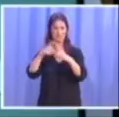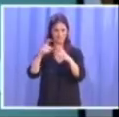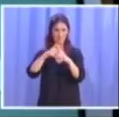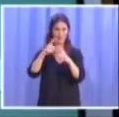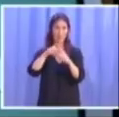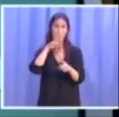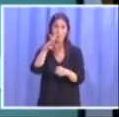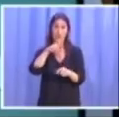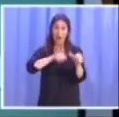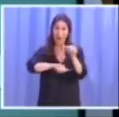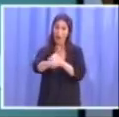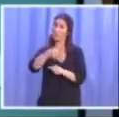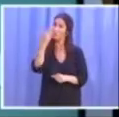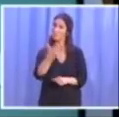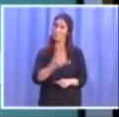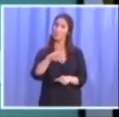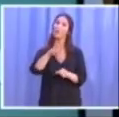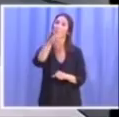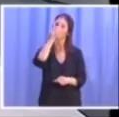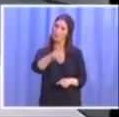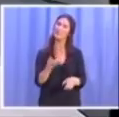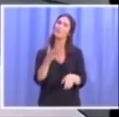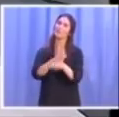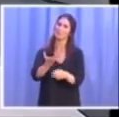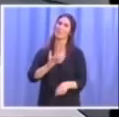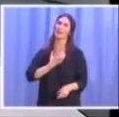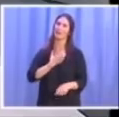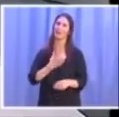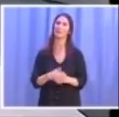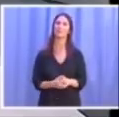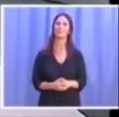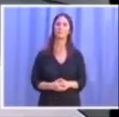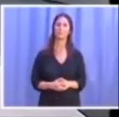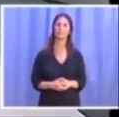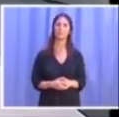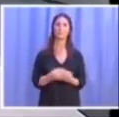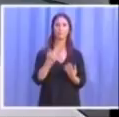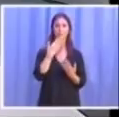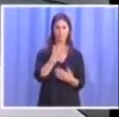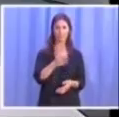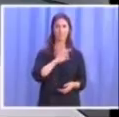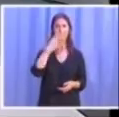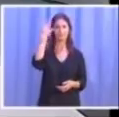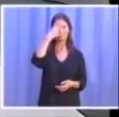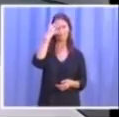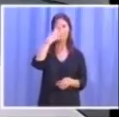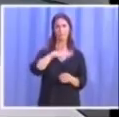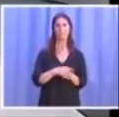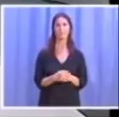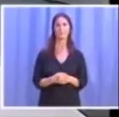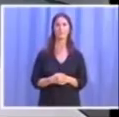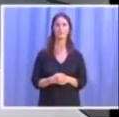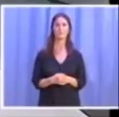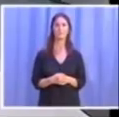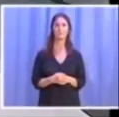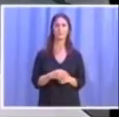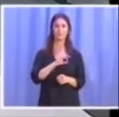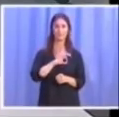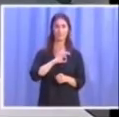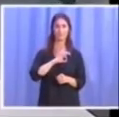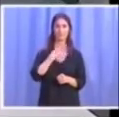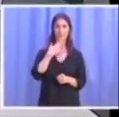mayo, porque lo que está en juego es muy importante y tú también te presentas para alcalde. Muchas gracias, señor Salvador. Señor